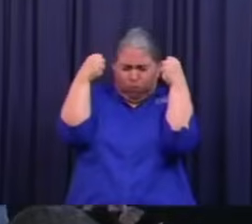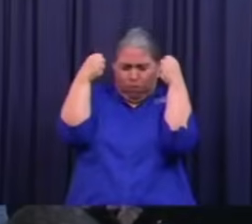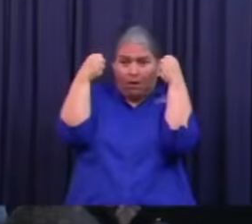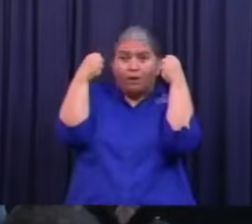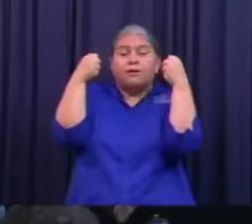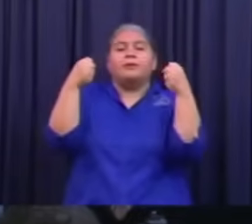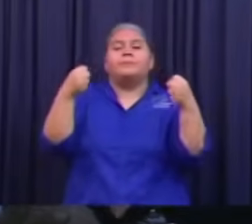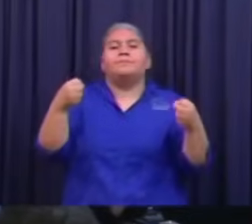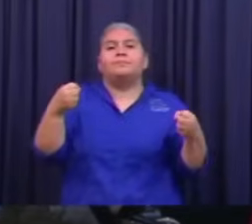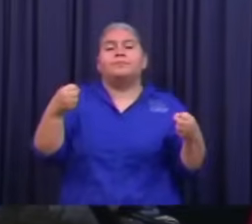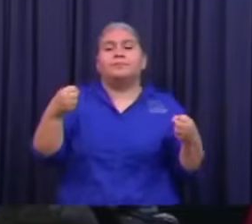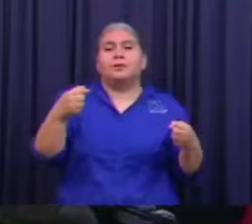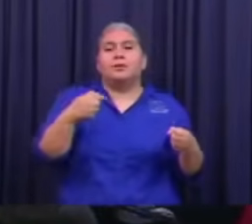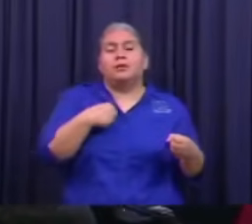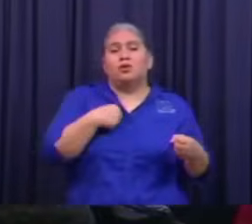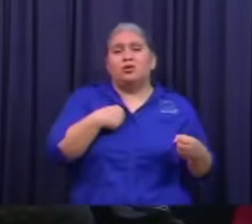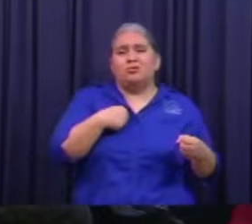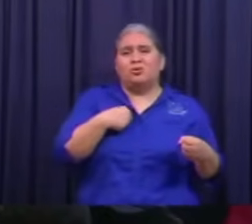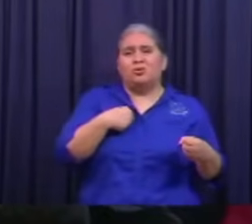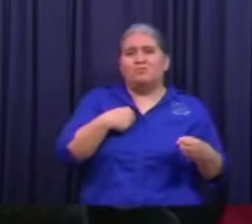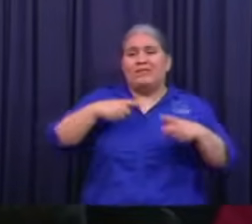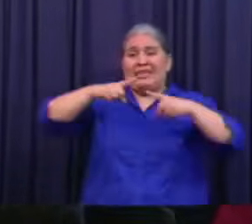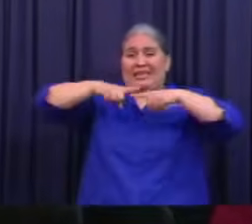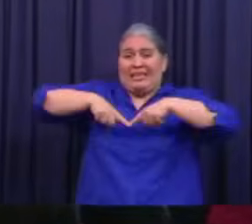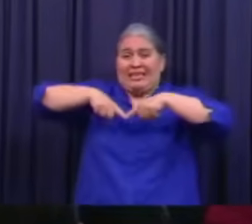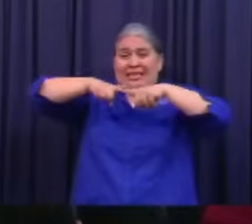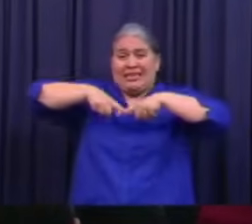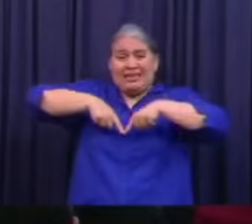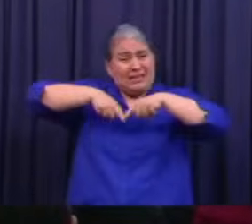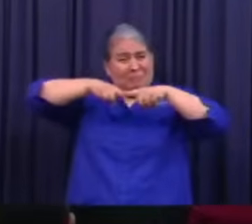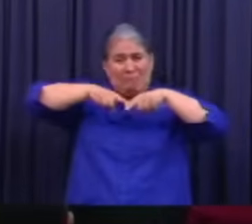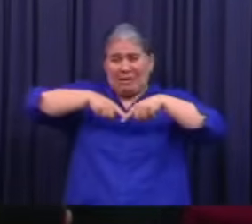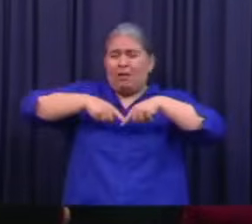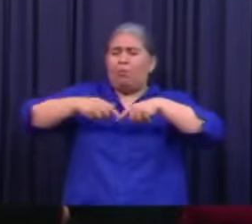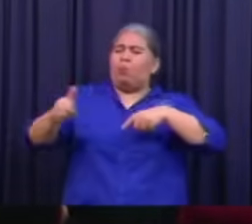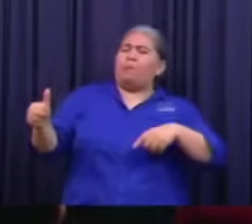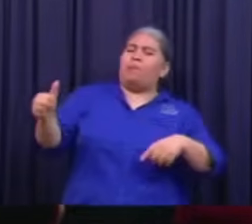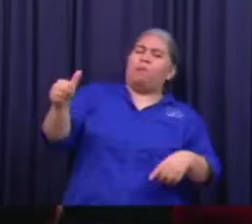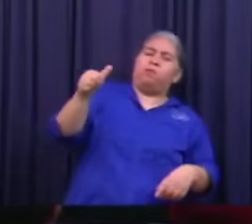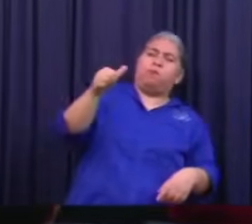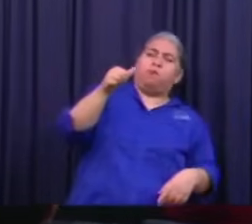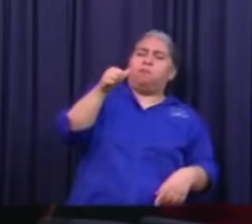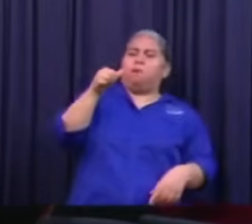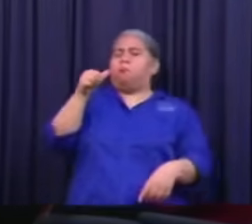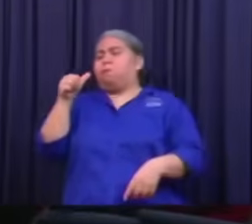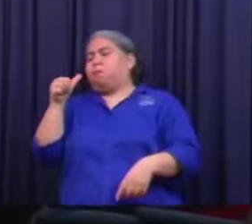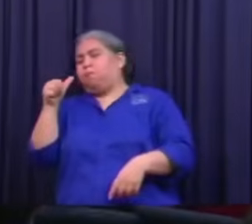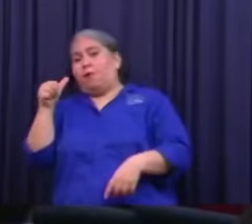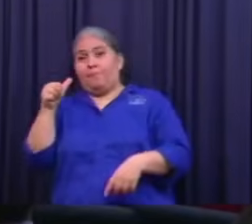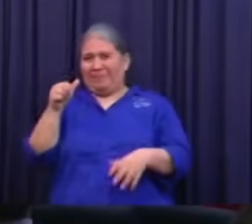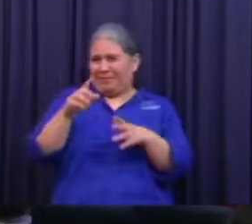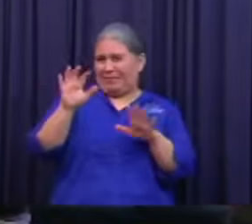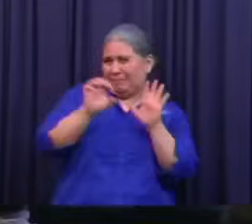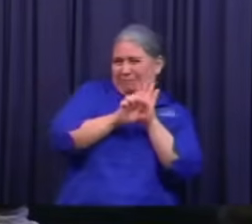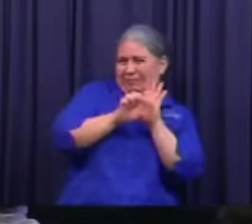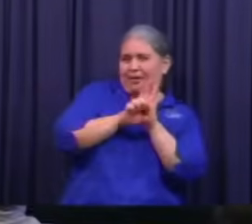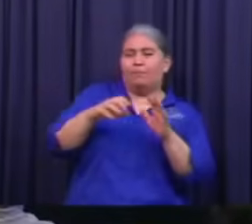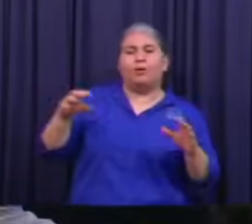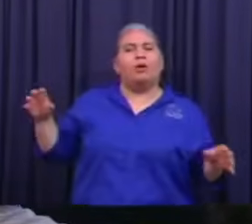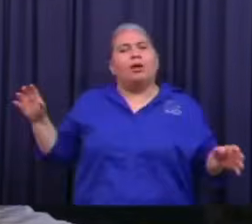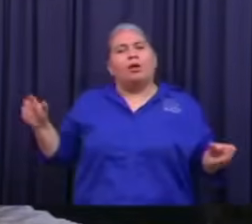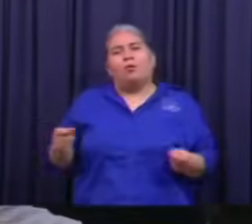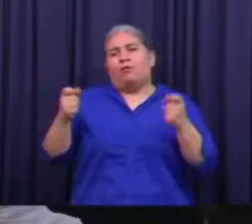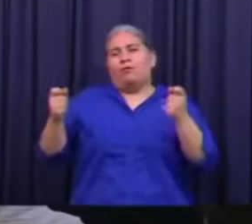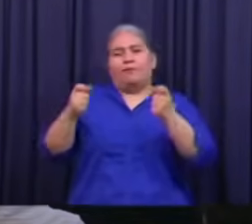lugar no podía vivir sin eso no podía vivir sin eso una celebración sin guaro